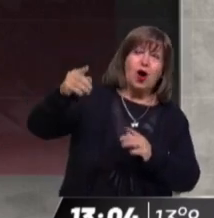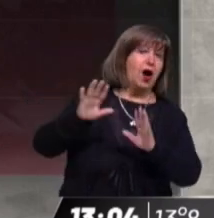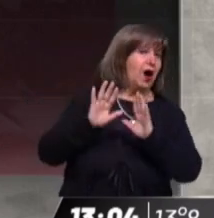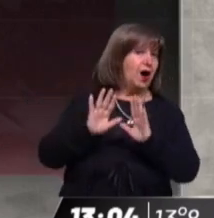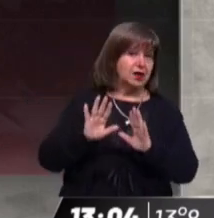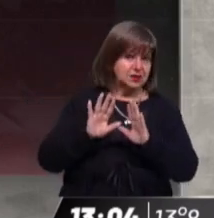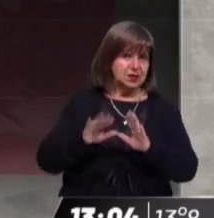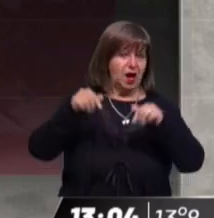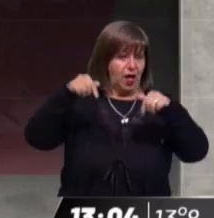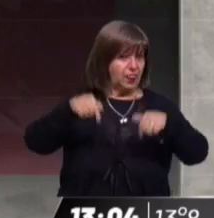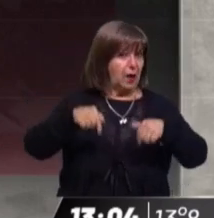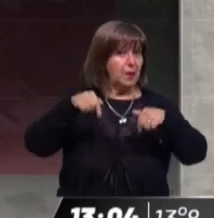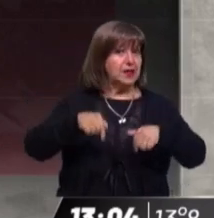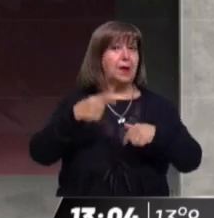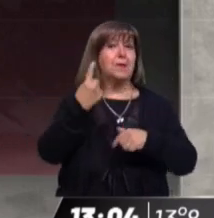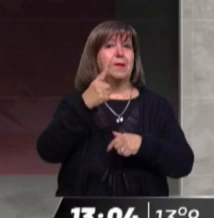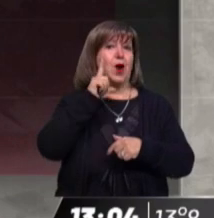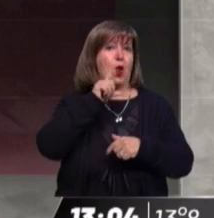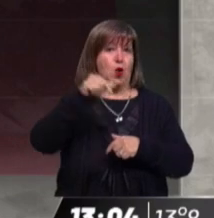nivel local.